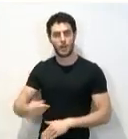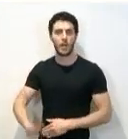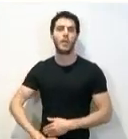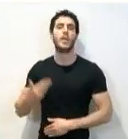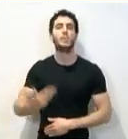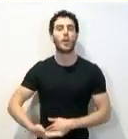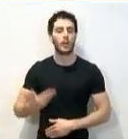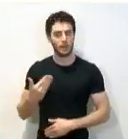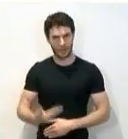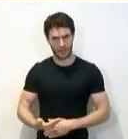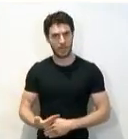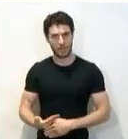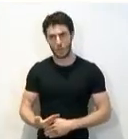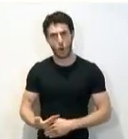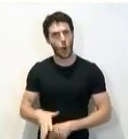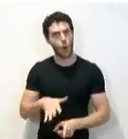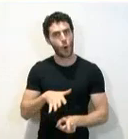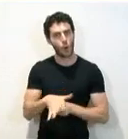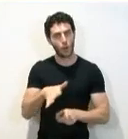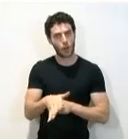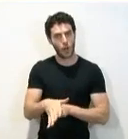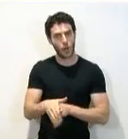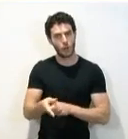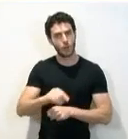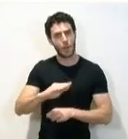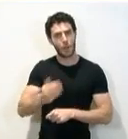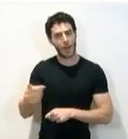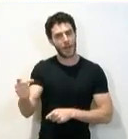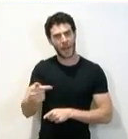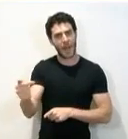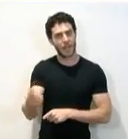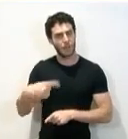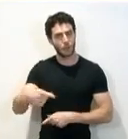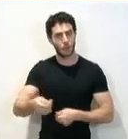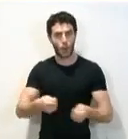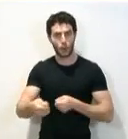importantísimos connotaciones o efectos negativos que hay que controlar